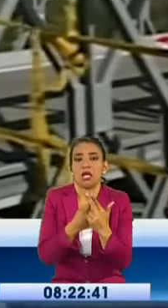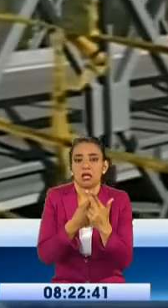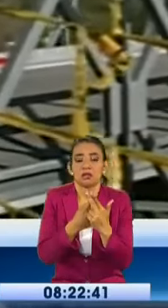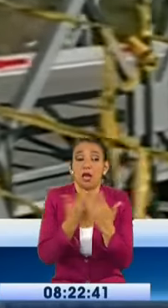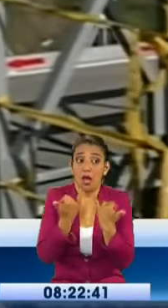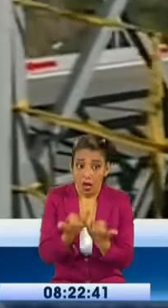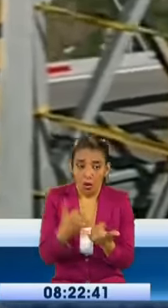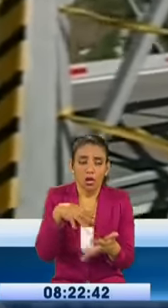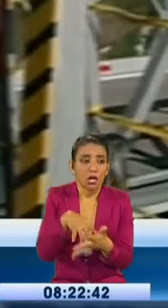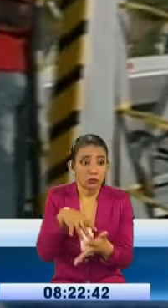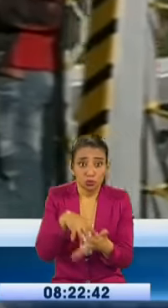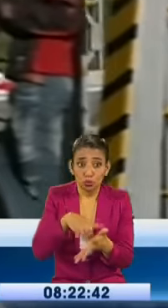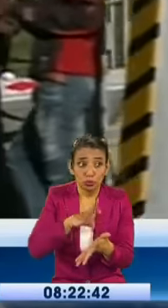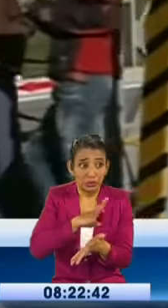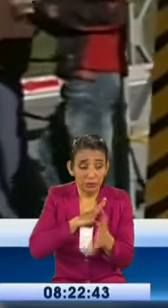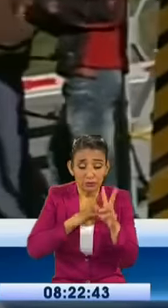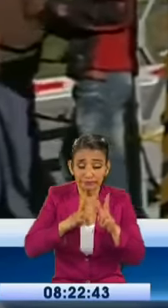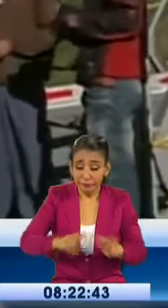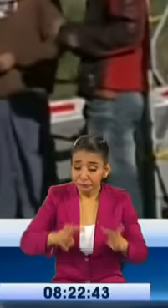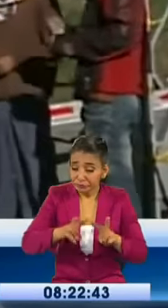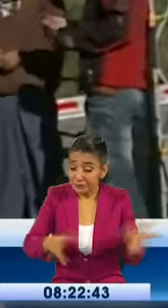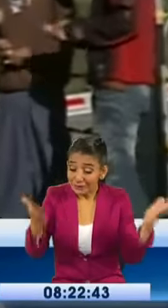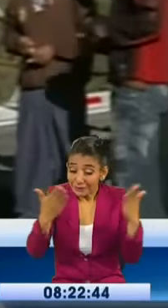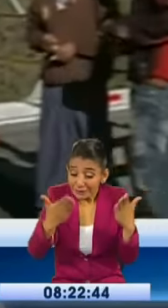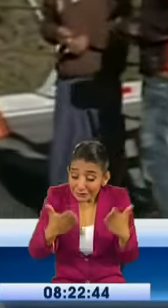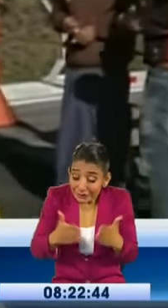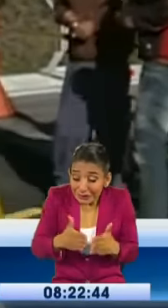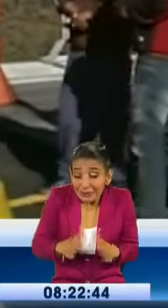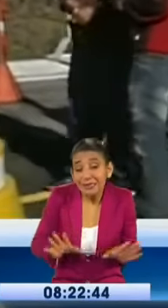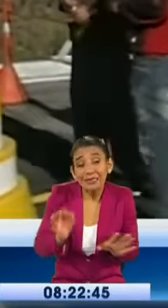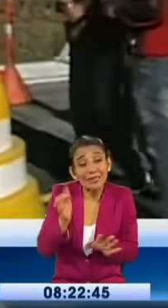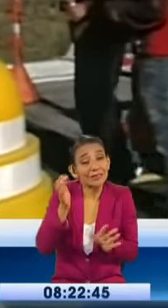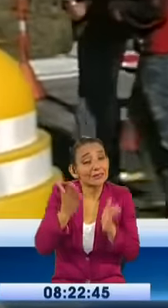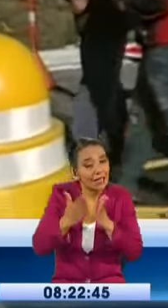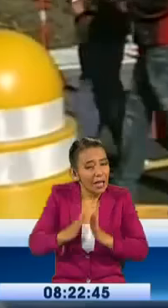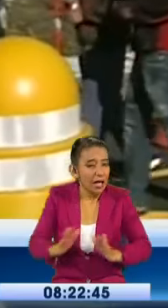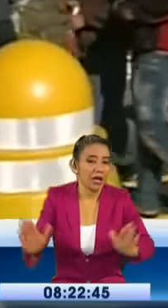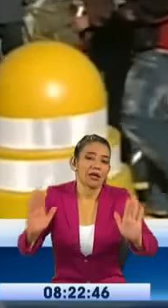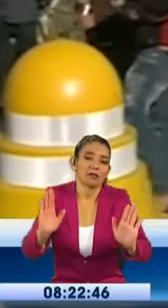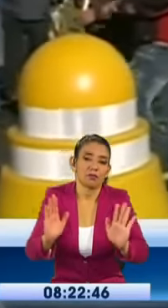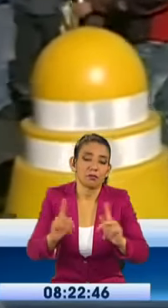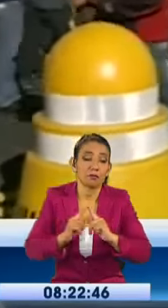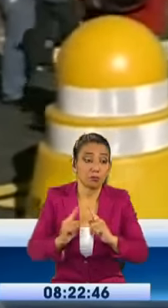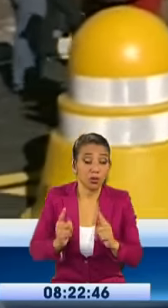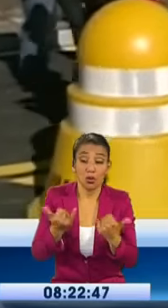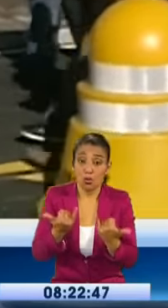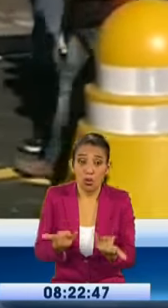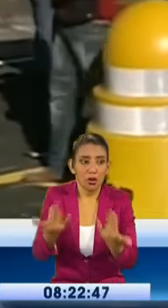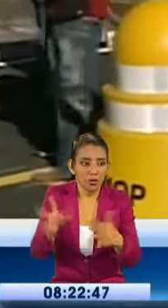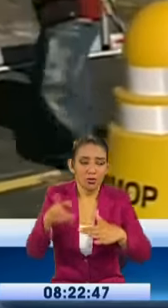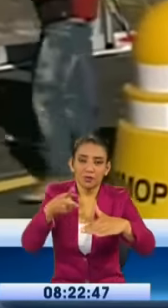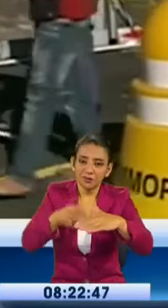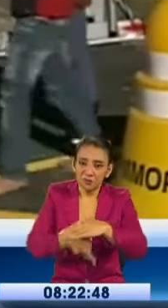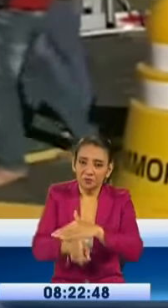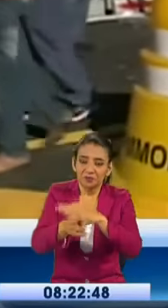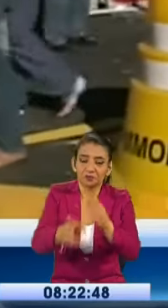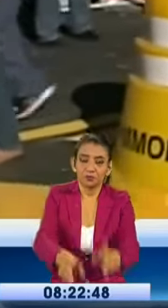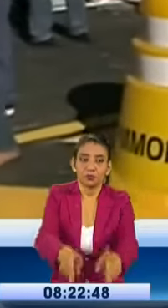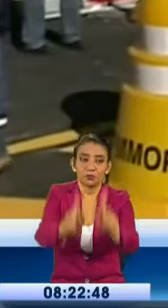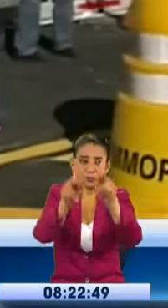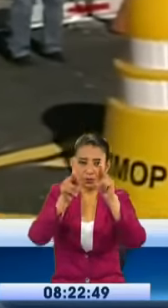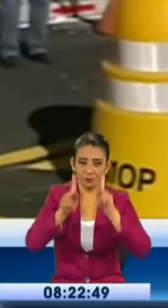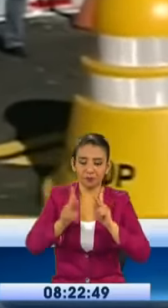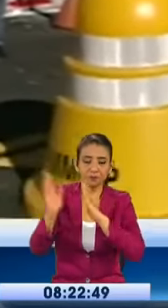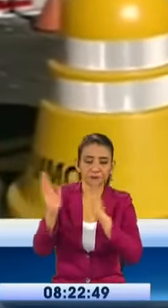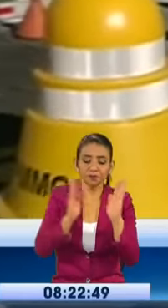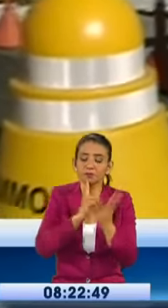de estudios terminándolos y en general, pues no solamente que estamos el día de hoy inaugurando este puente provisional,